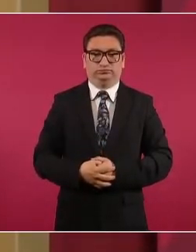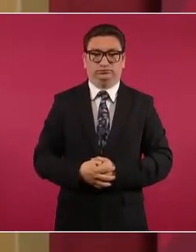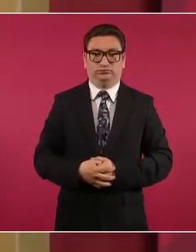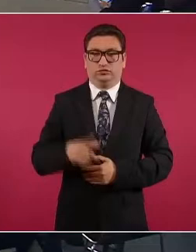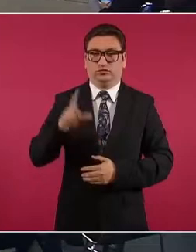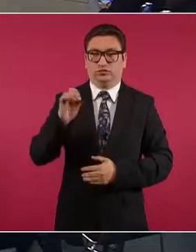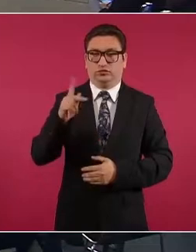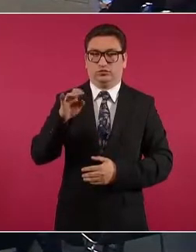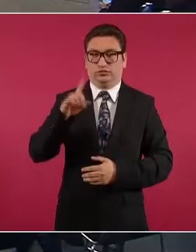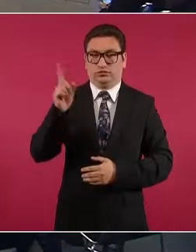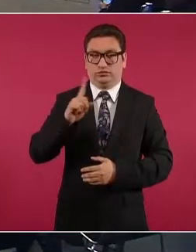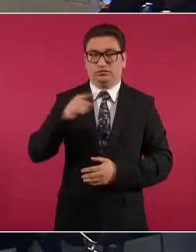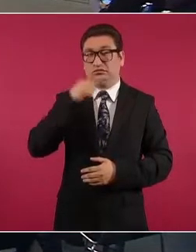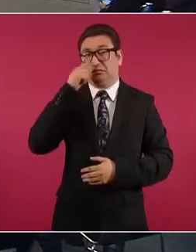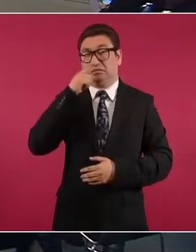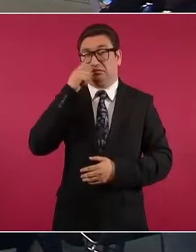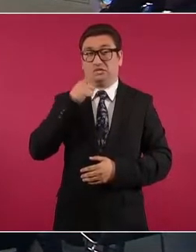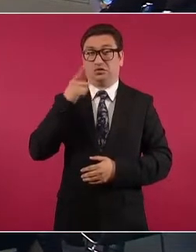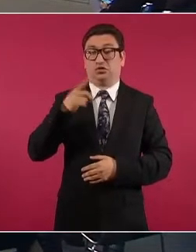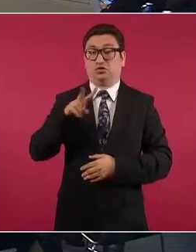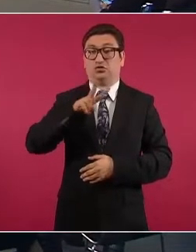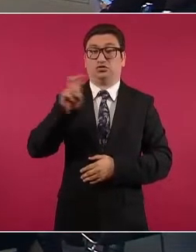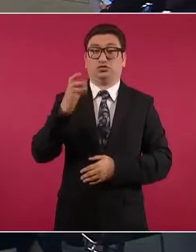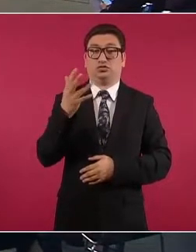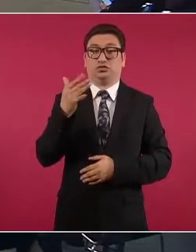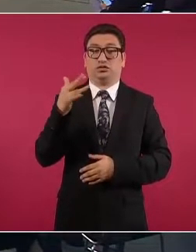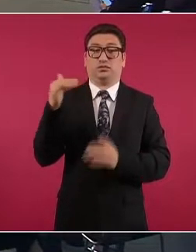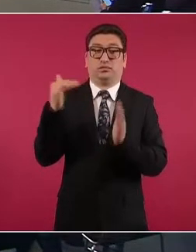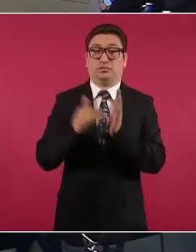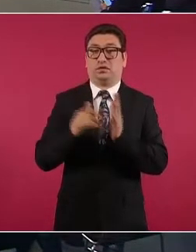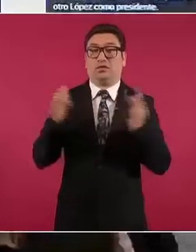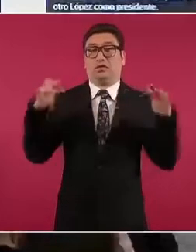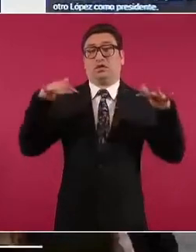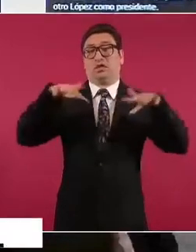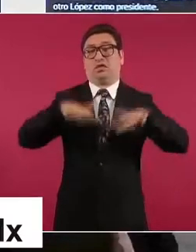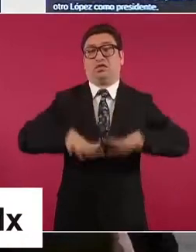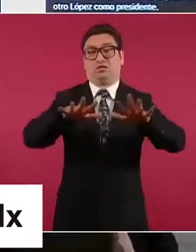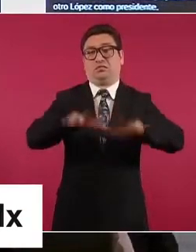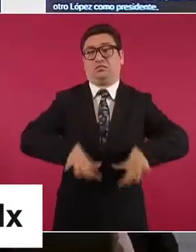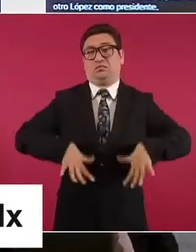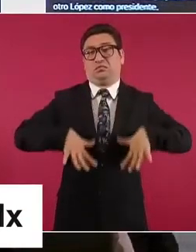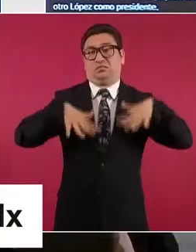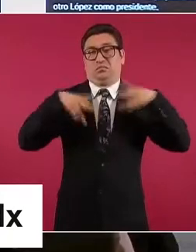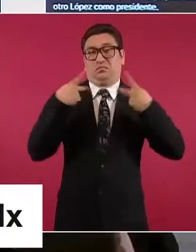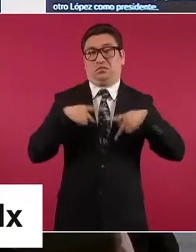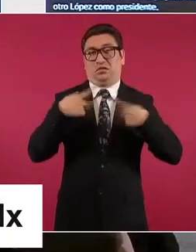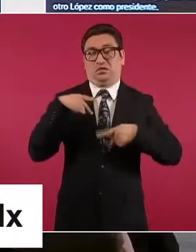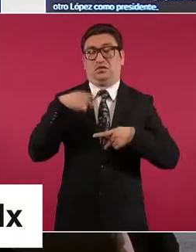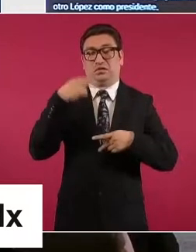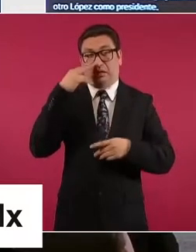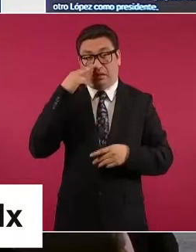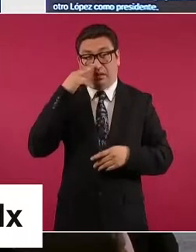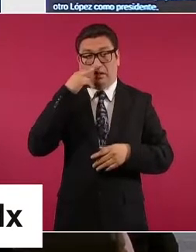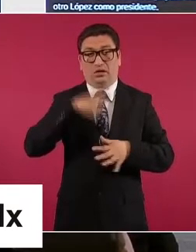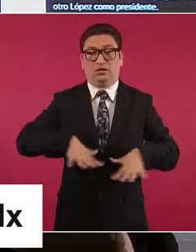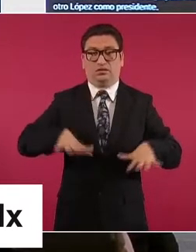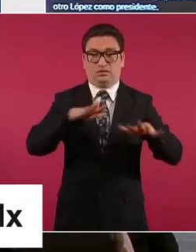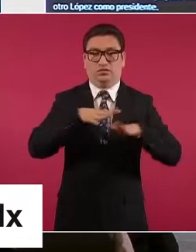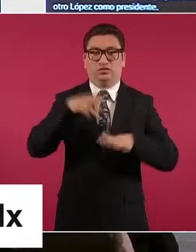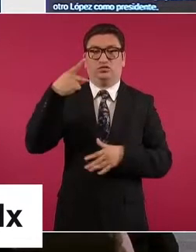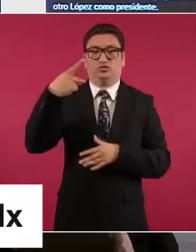López presume de llenar con 250 mil chairos el Zócalo con su visión